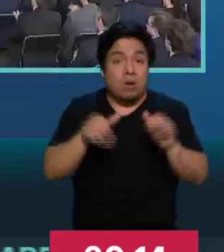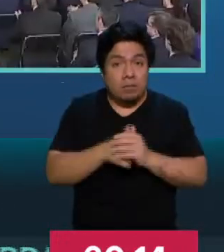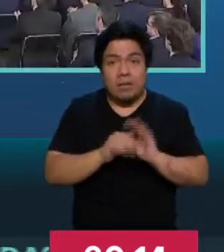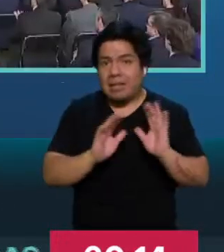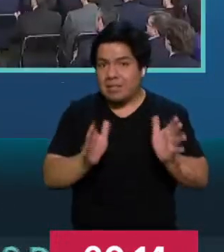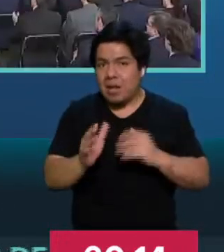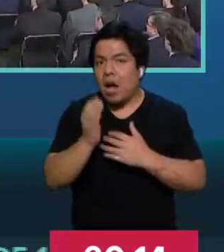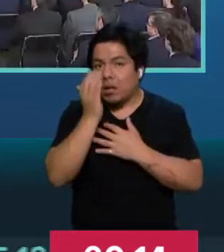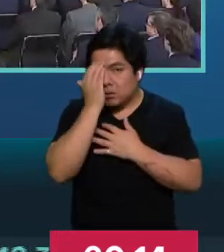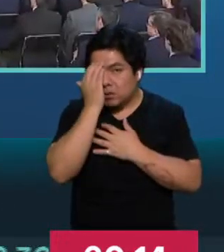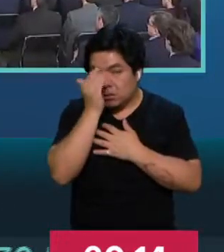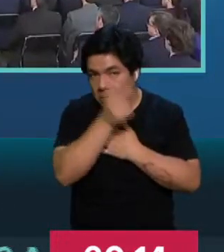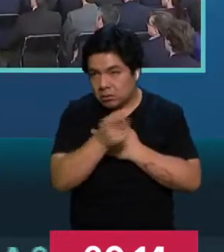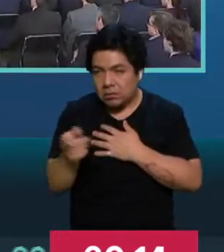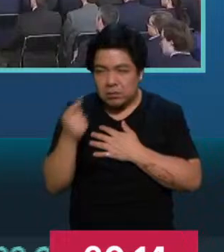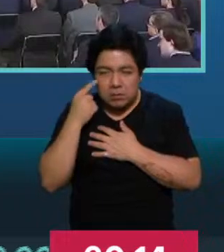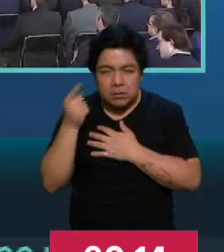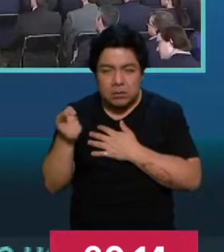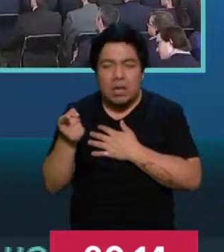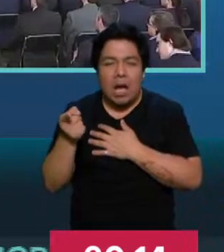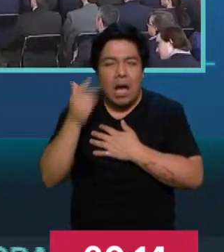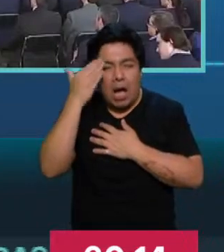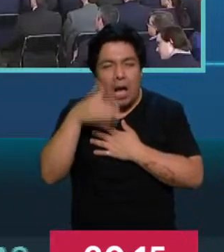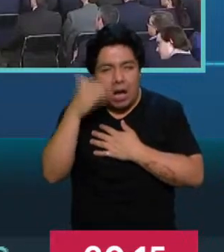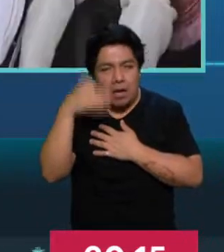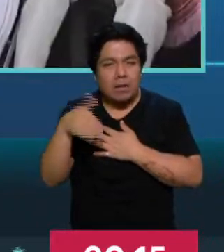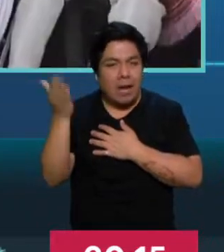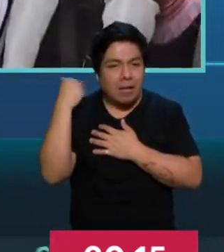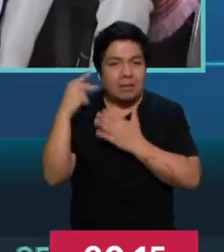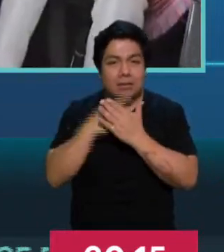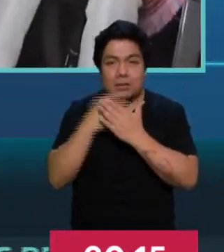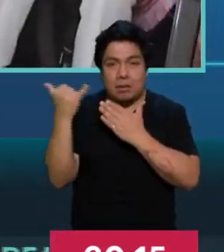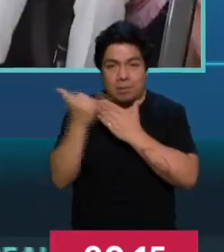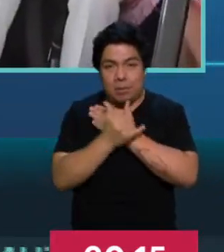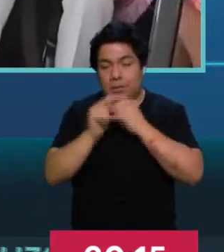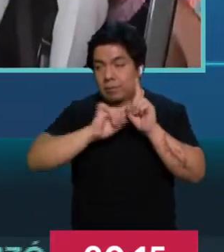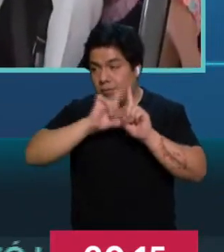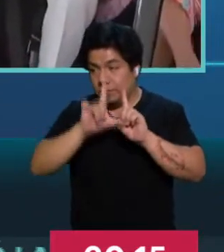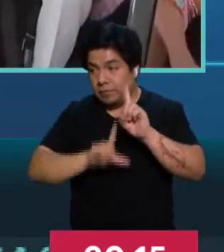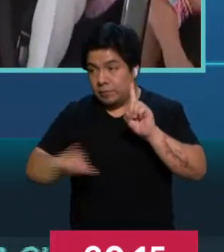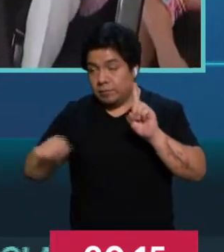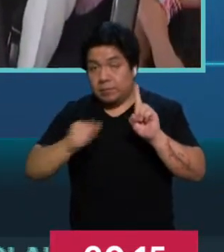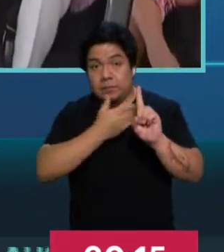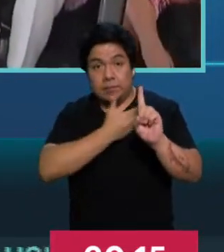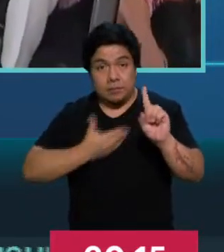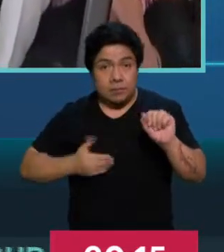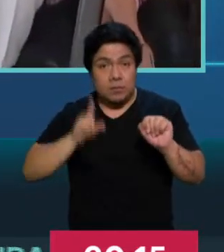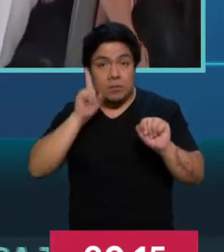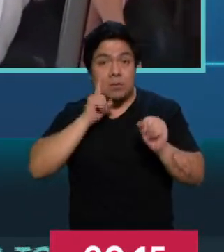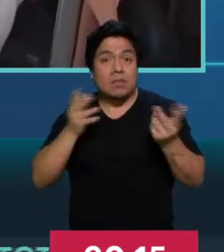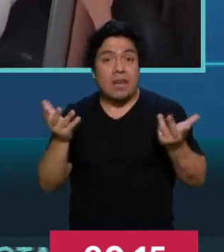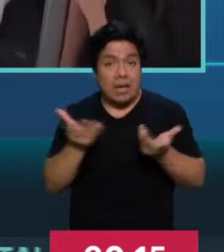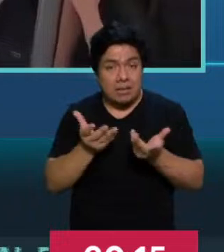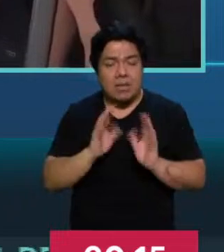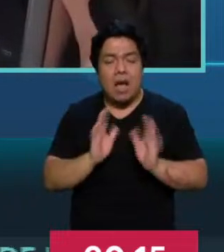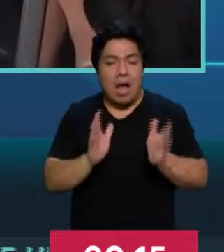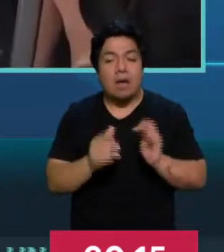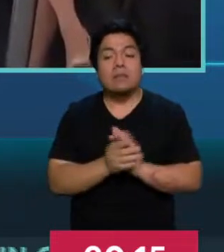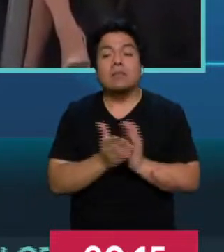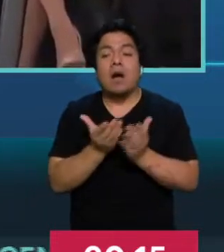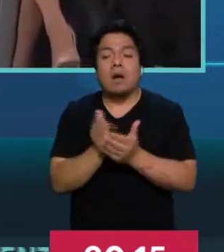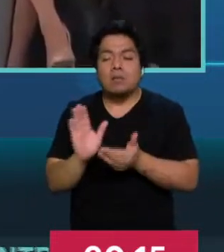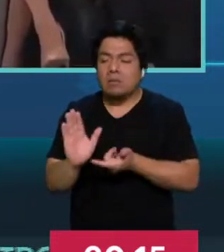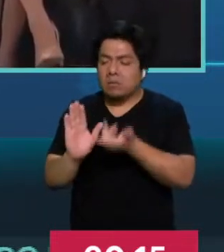ya hemos estado escuchando también desde el proyecto de nación de la presidenta. Ya ahora pues lo vemos más